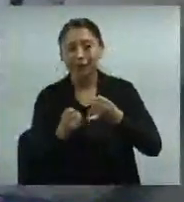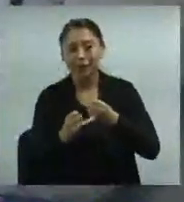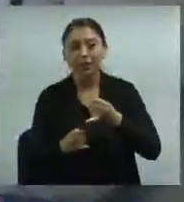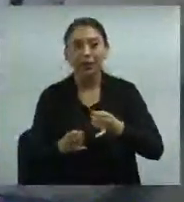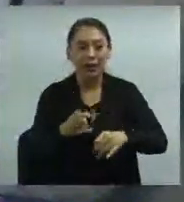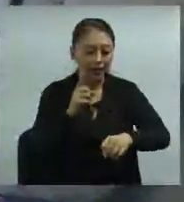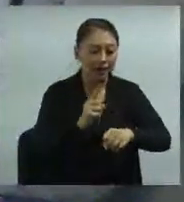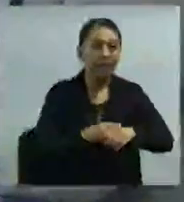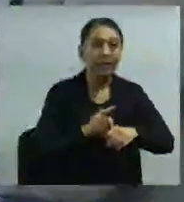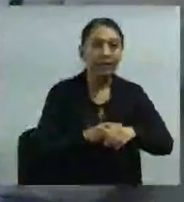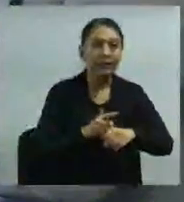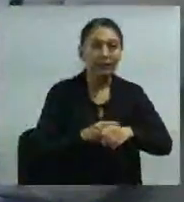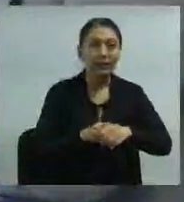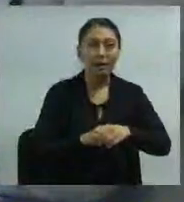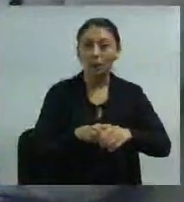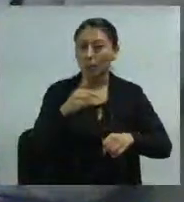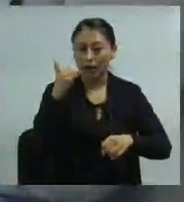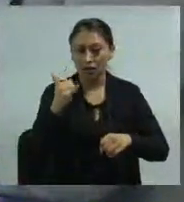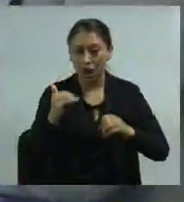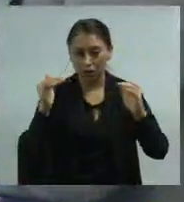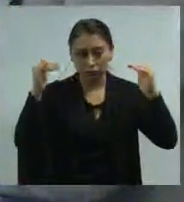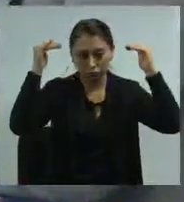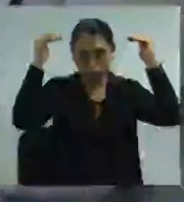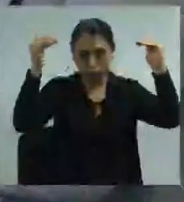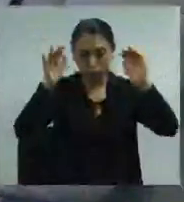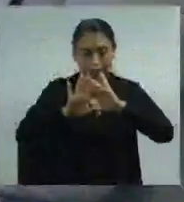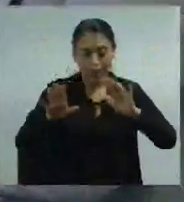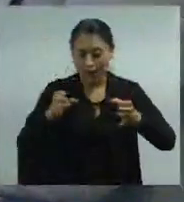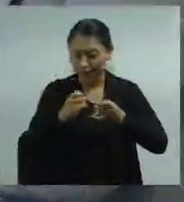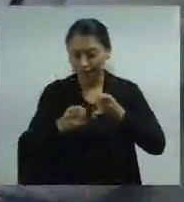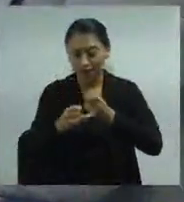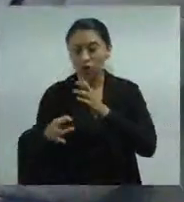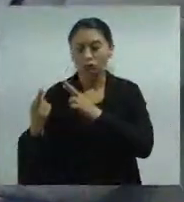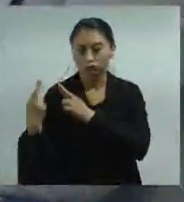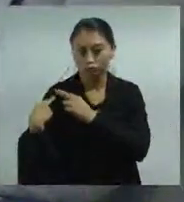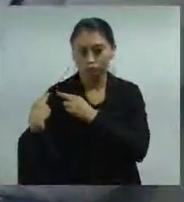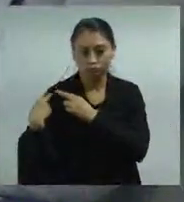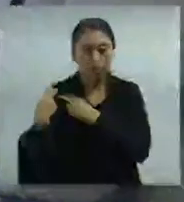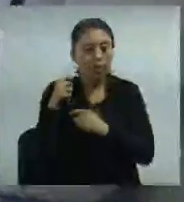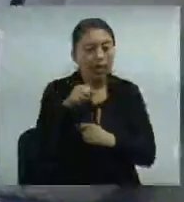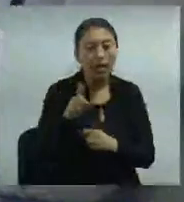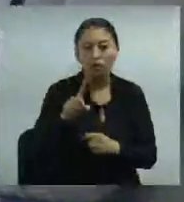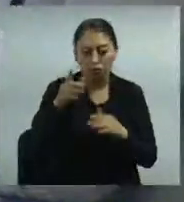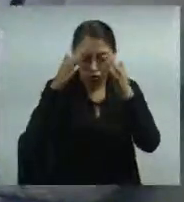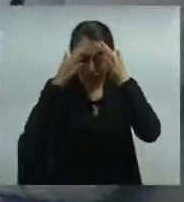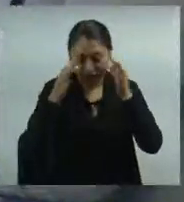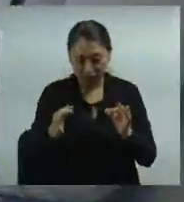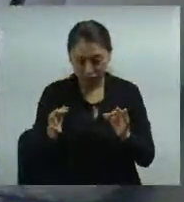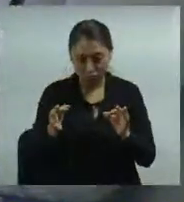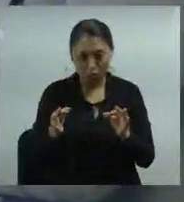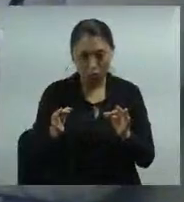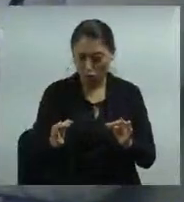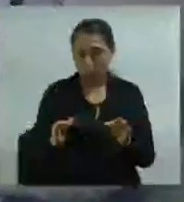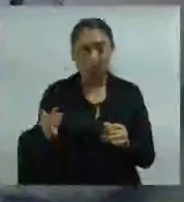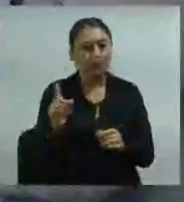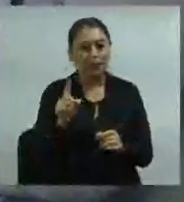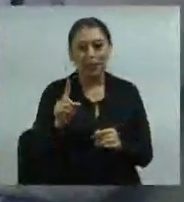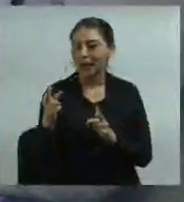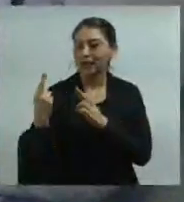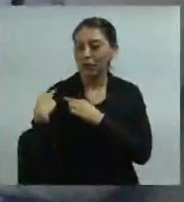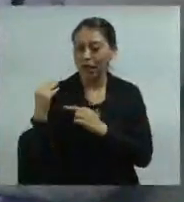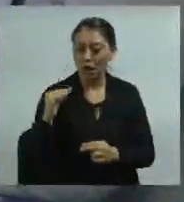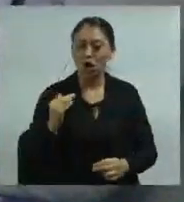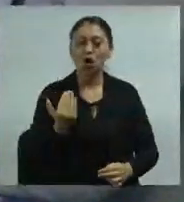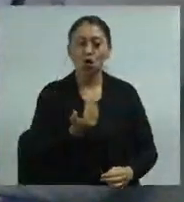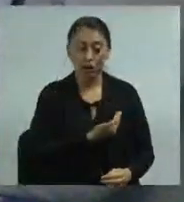periodo para el que fue electo cualquier funcionario. Ellos no tienen que decidir en cuanto a la decisión del Congreso. y ellos